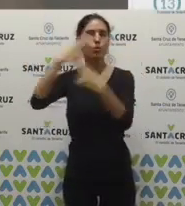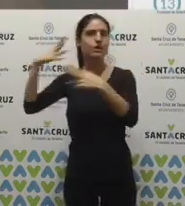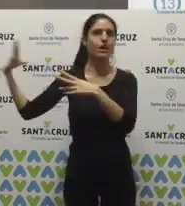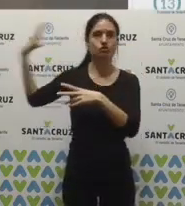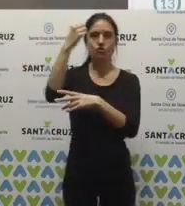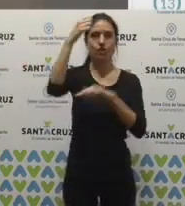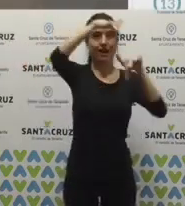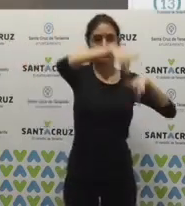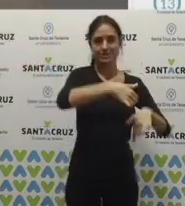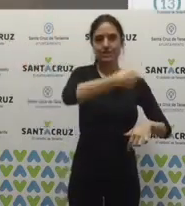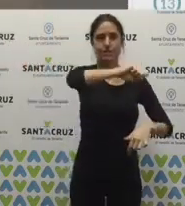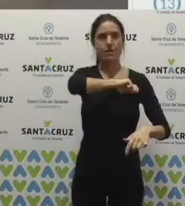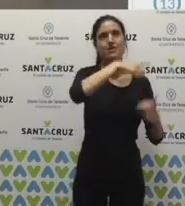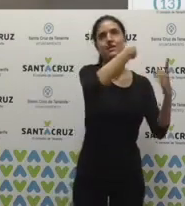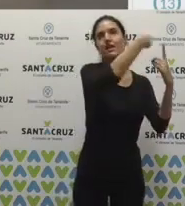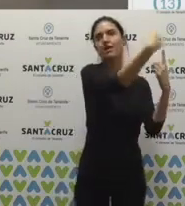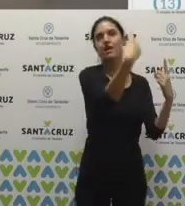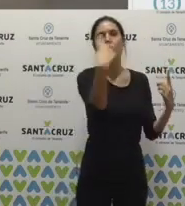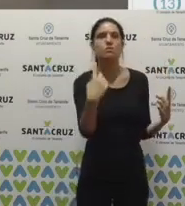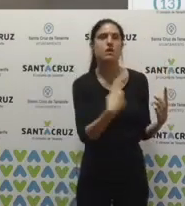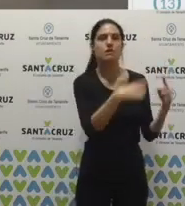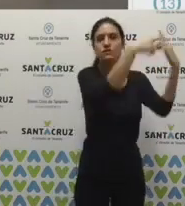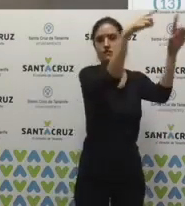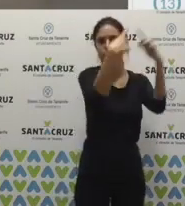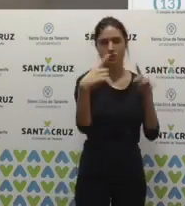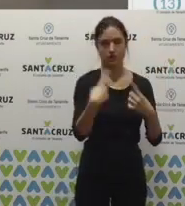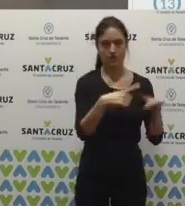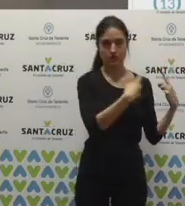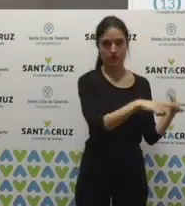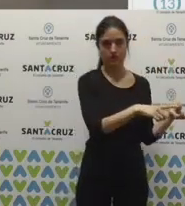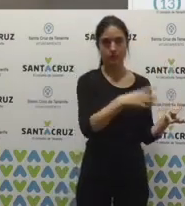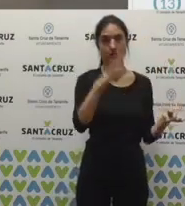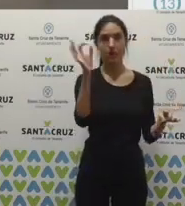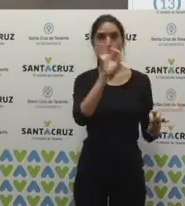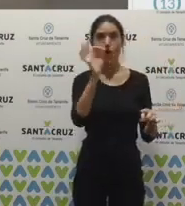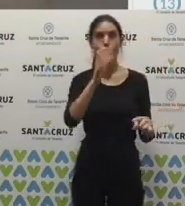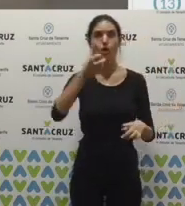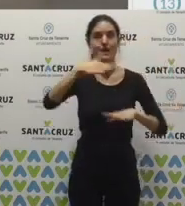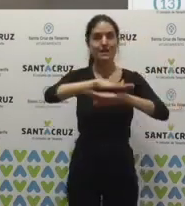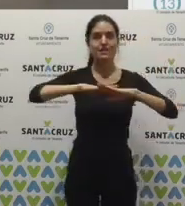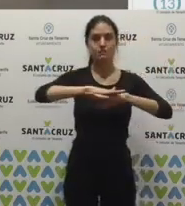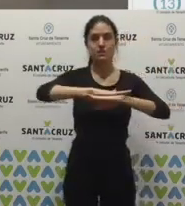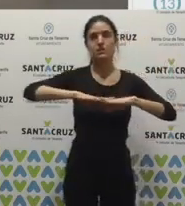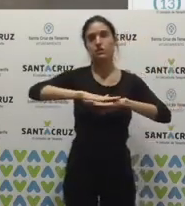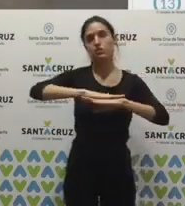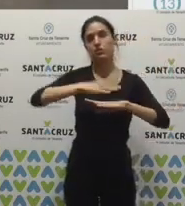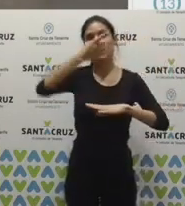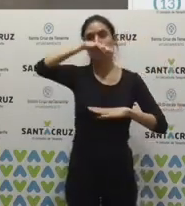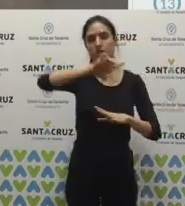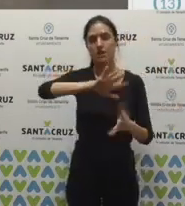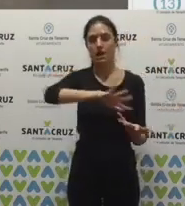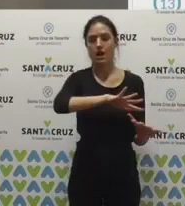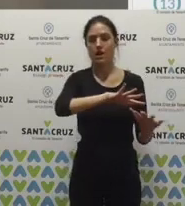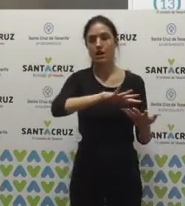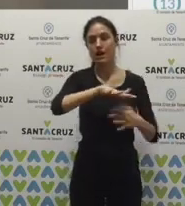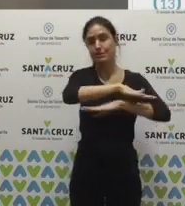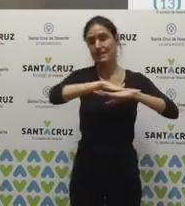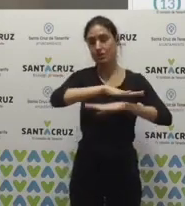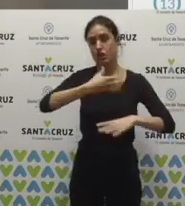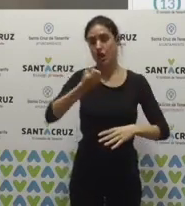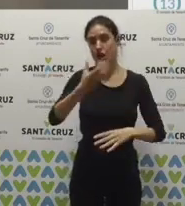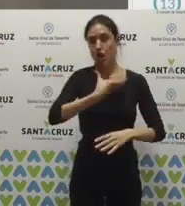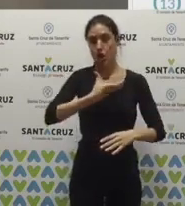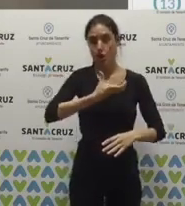hizo aquí y además no conllevaba sanciones como las que aplicó ese ministro a las corporaciones locales están limitadas estas limitaciones